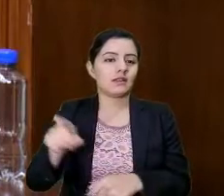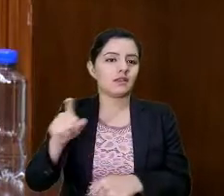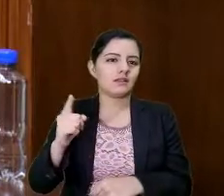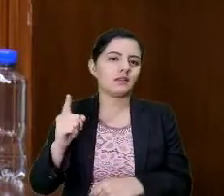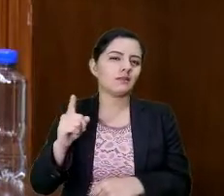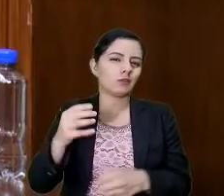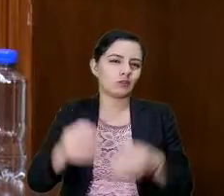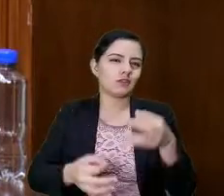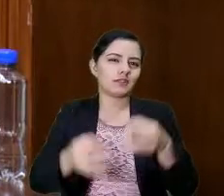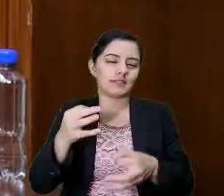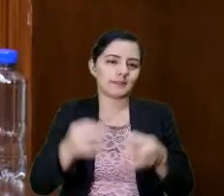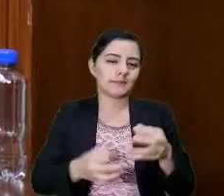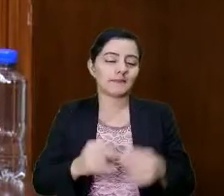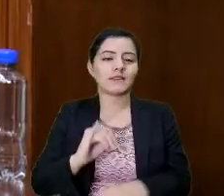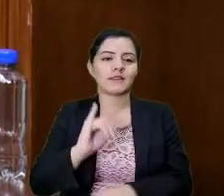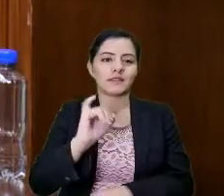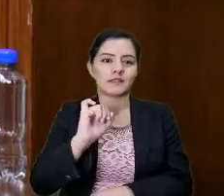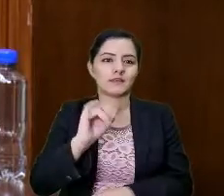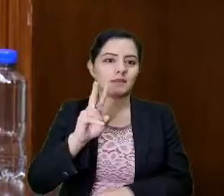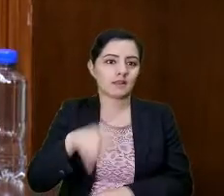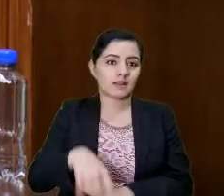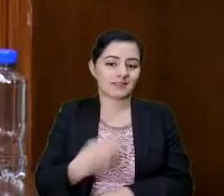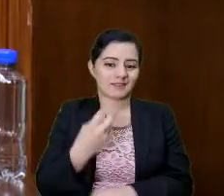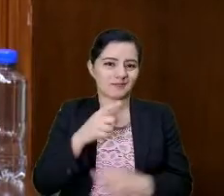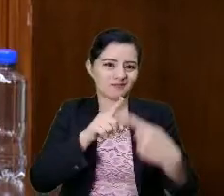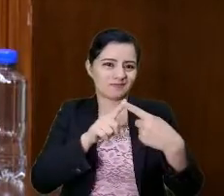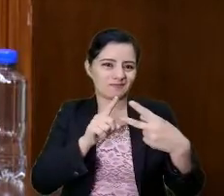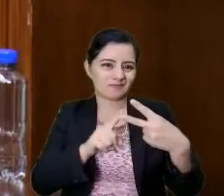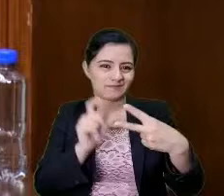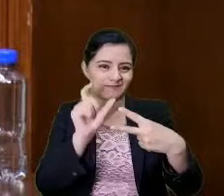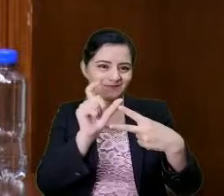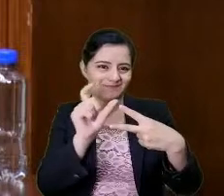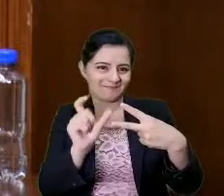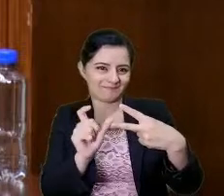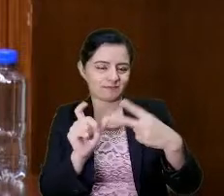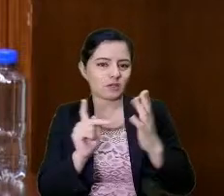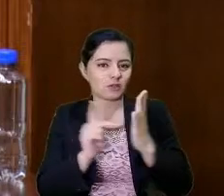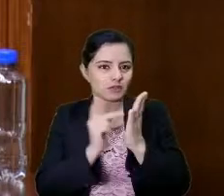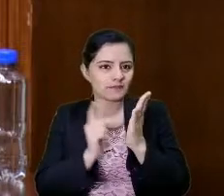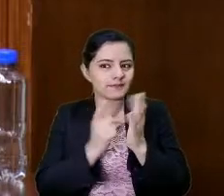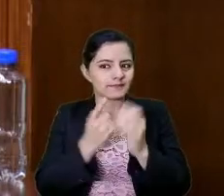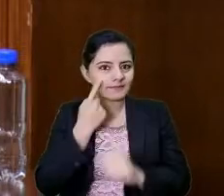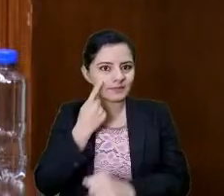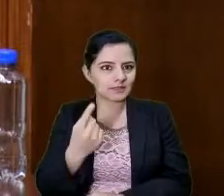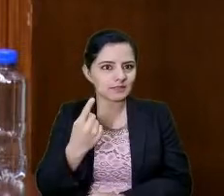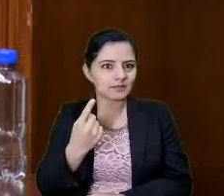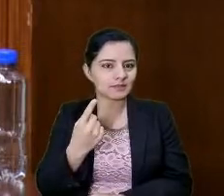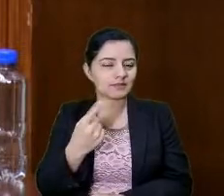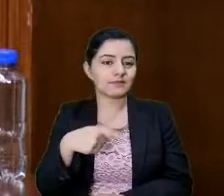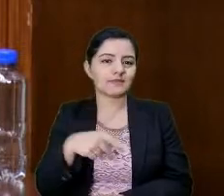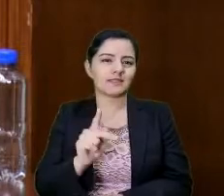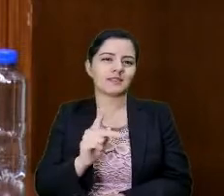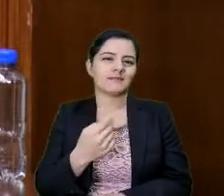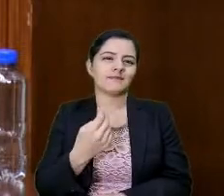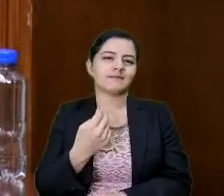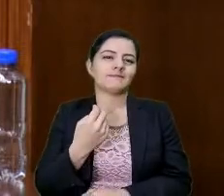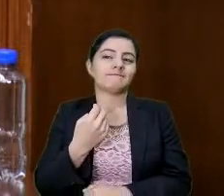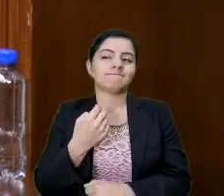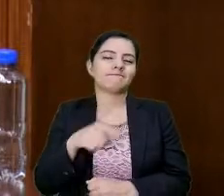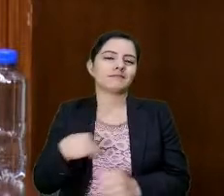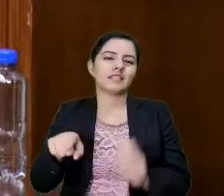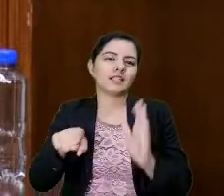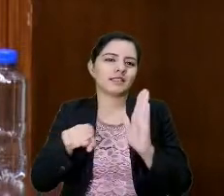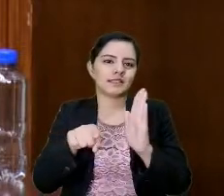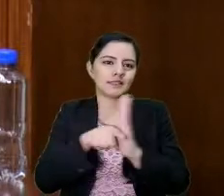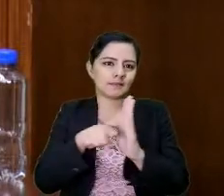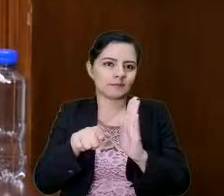Y sí, aunque estas son dos palabras que se repiten con frecuencia, no es más que por el impacto negativo que